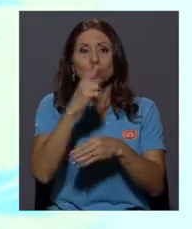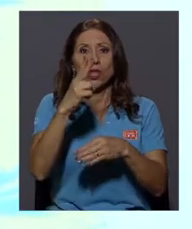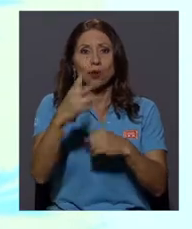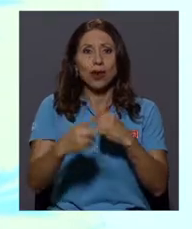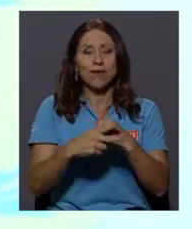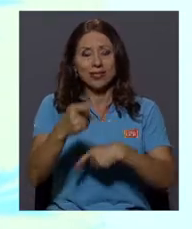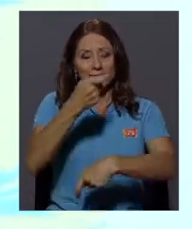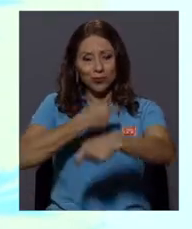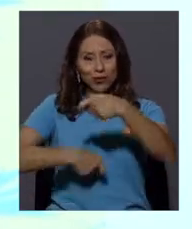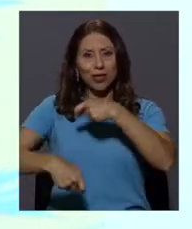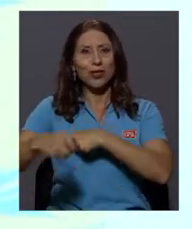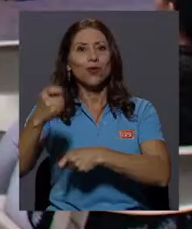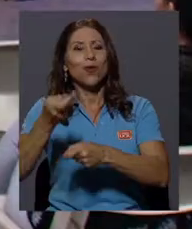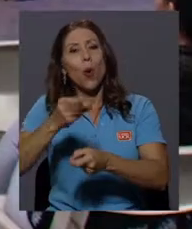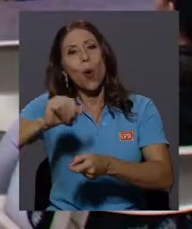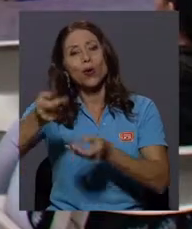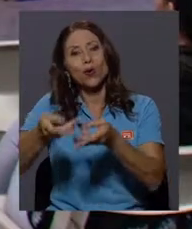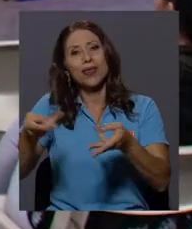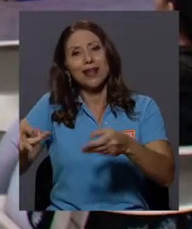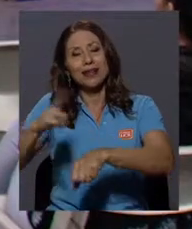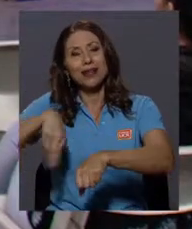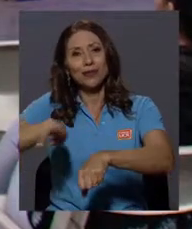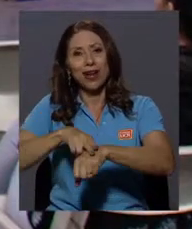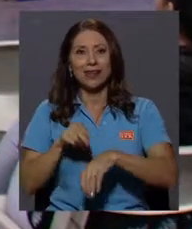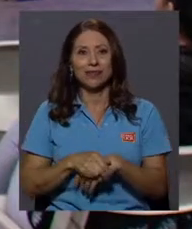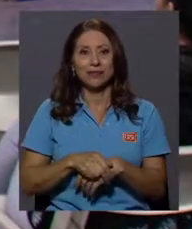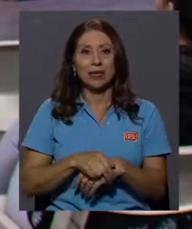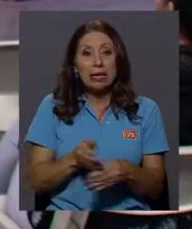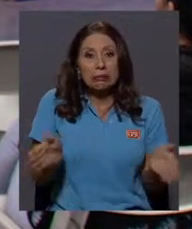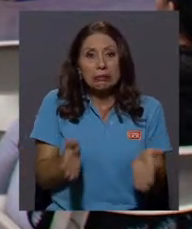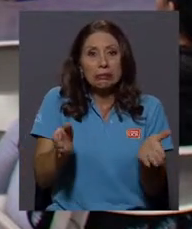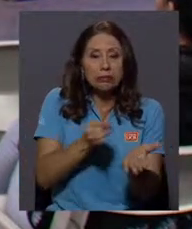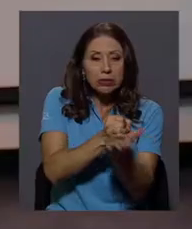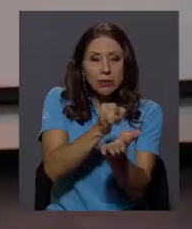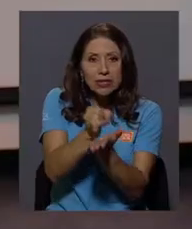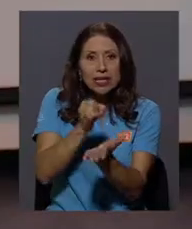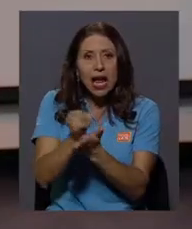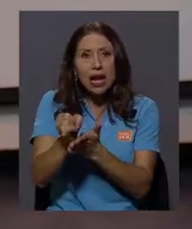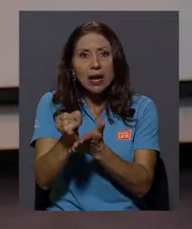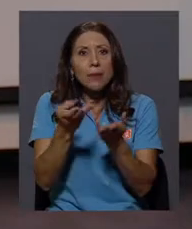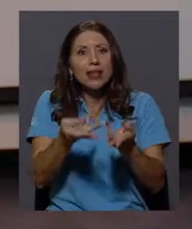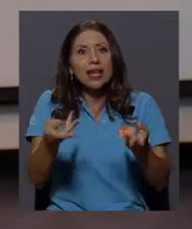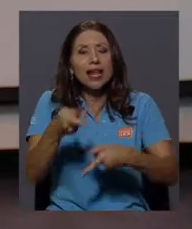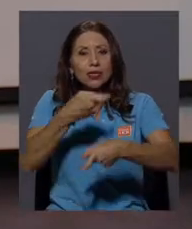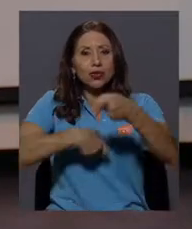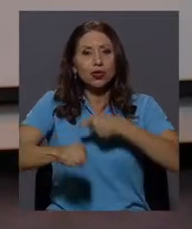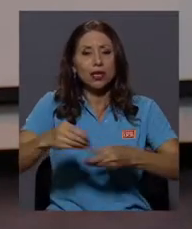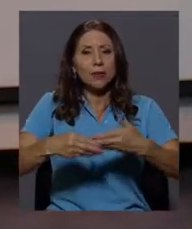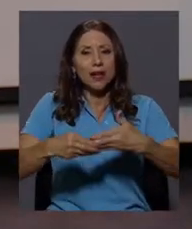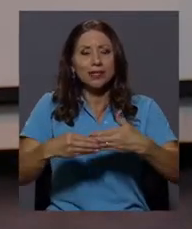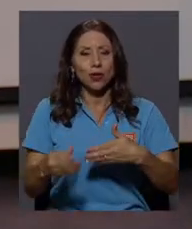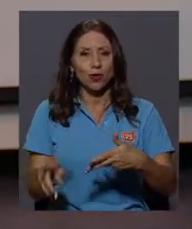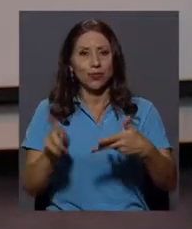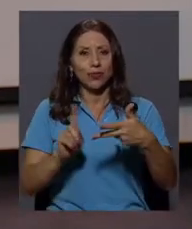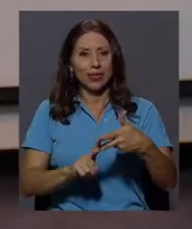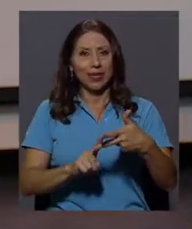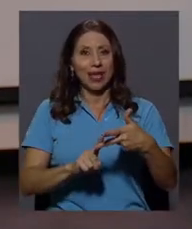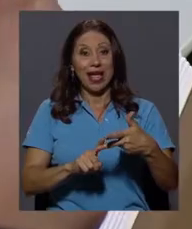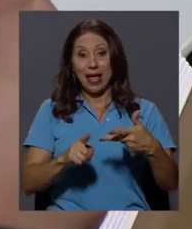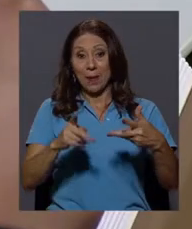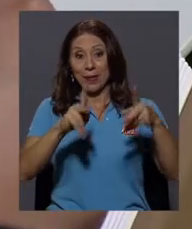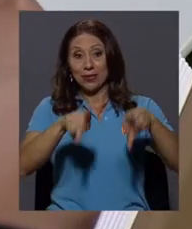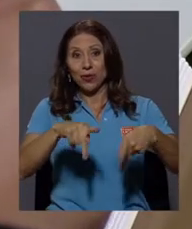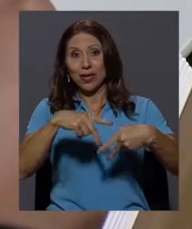compostables estimular la investigación y el desarrollo de materiales sustitutos al plástico y el diálogo con los fabricante de este